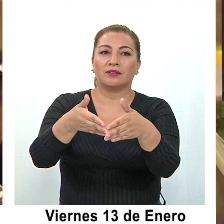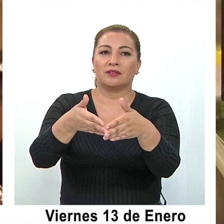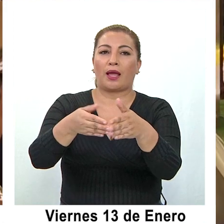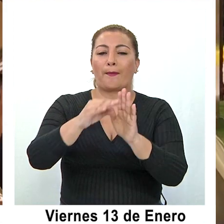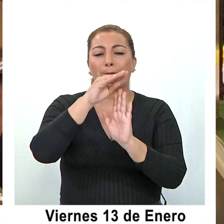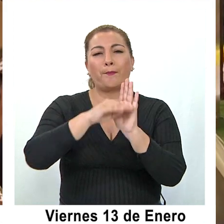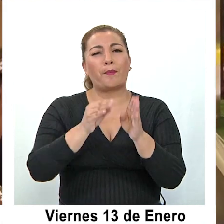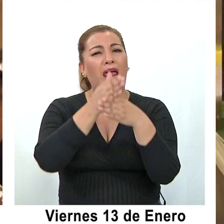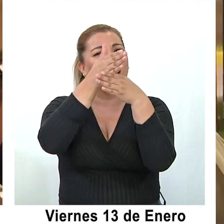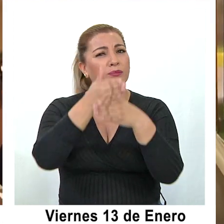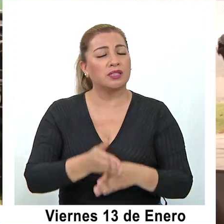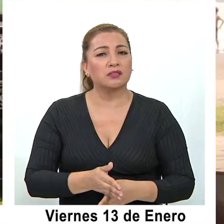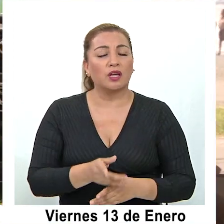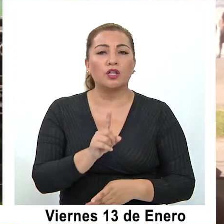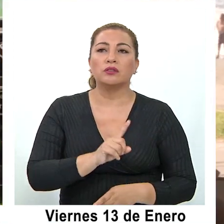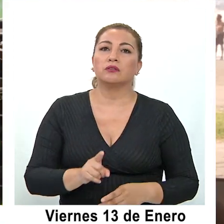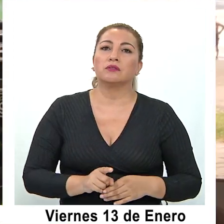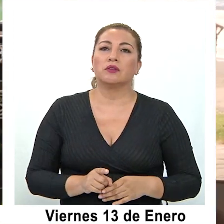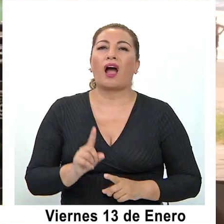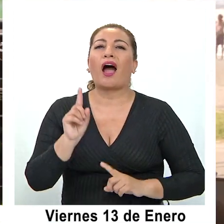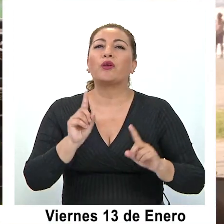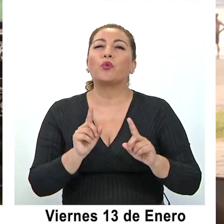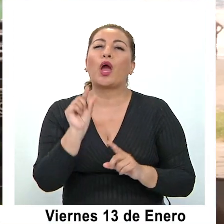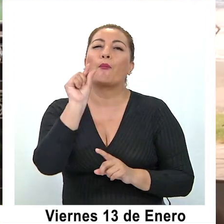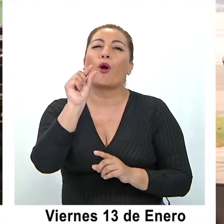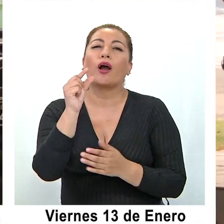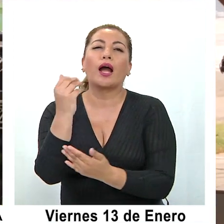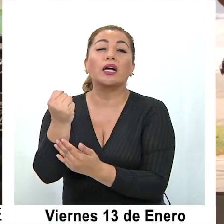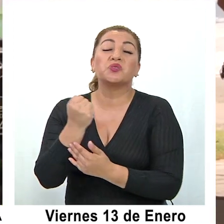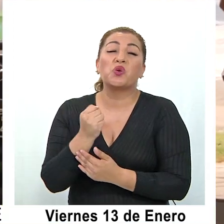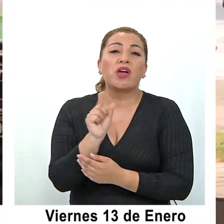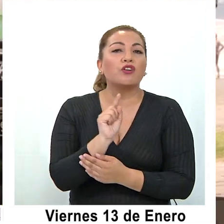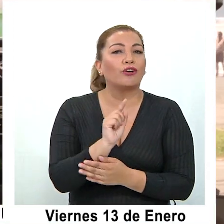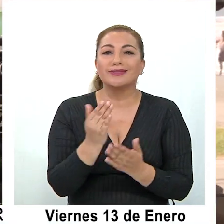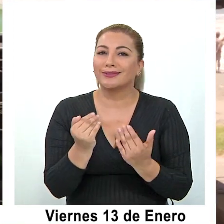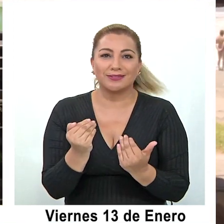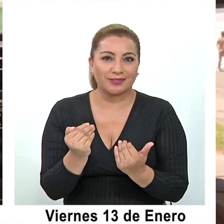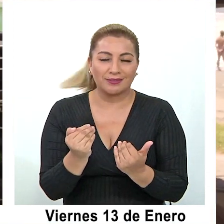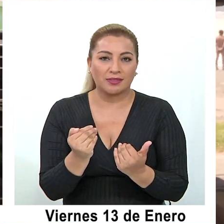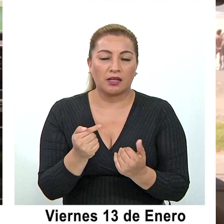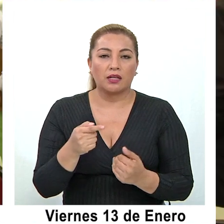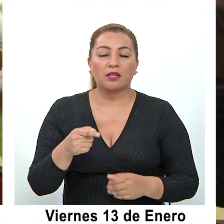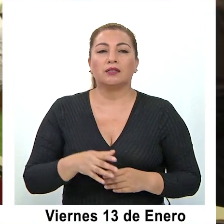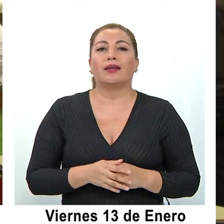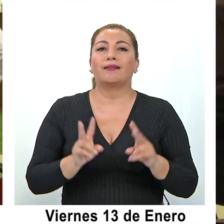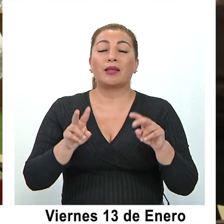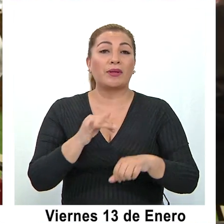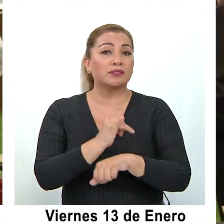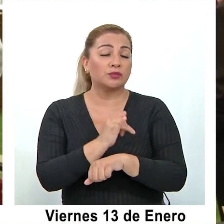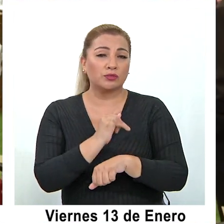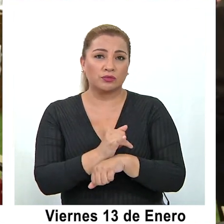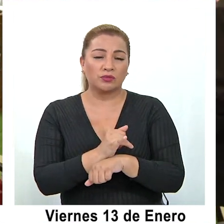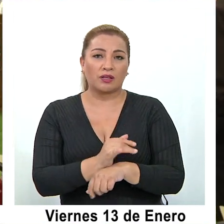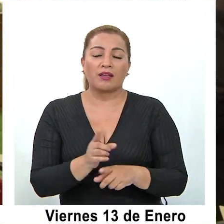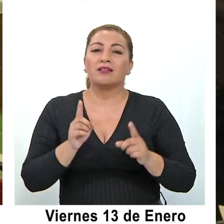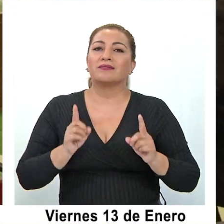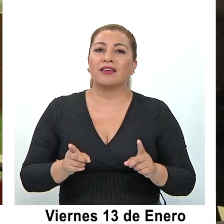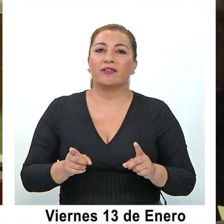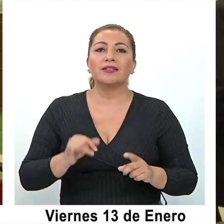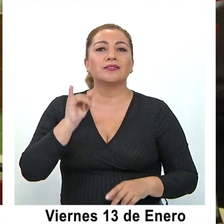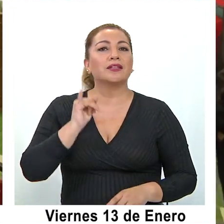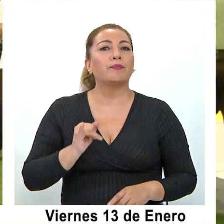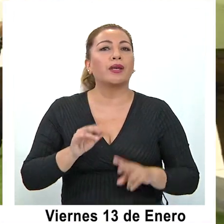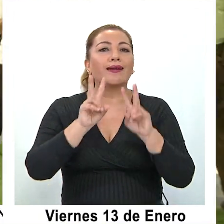permanentes. Ya necesitamos ya parche de parche. Nuestra institucionalidad tiene que ser